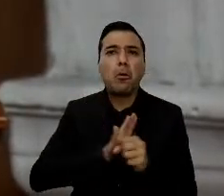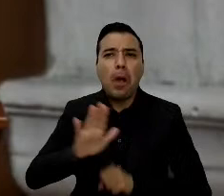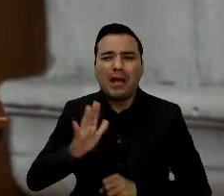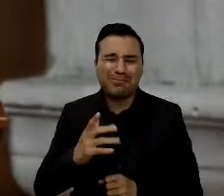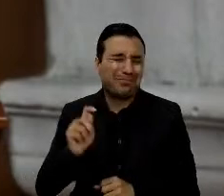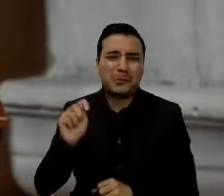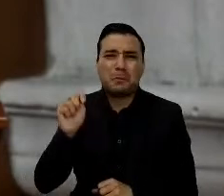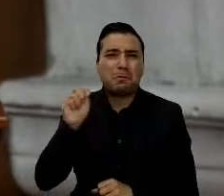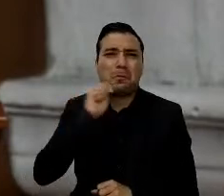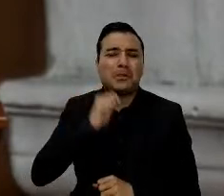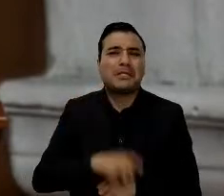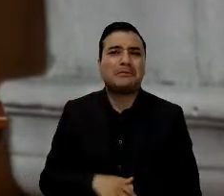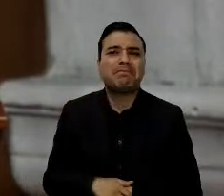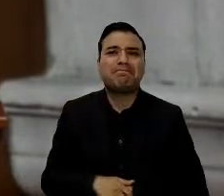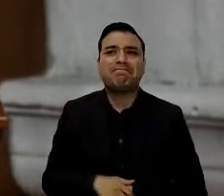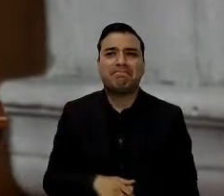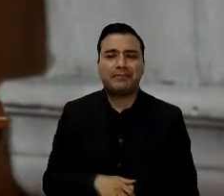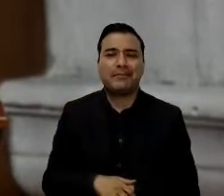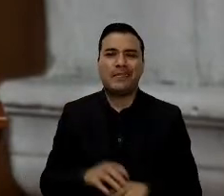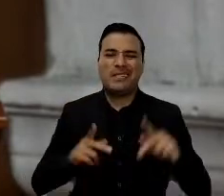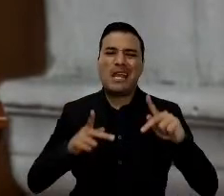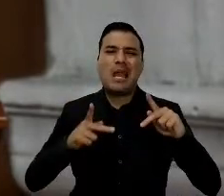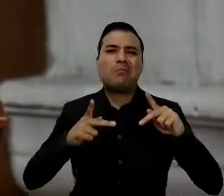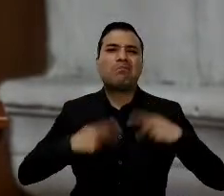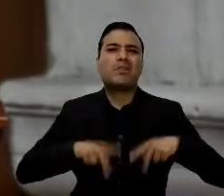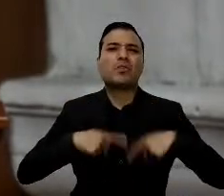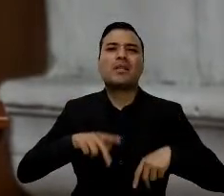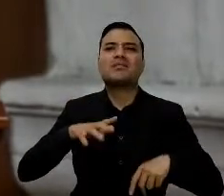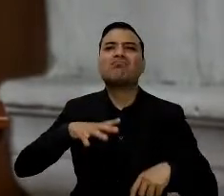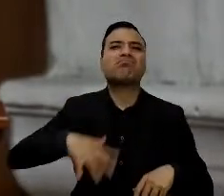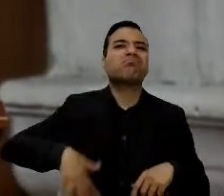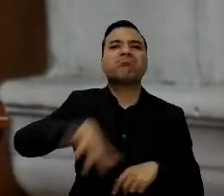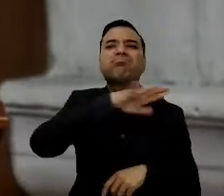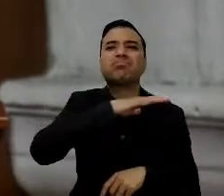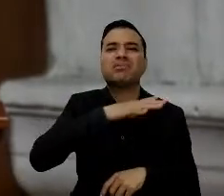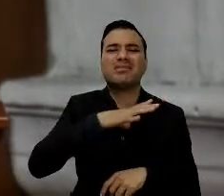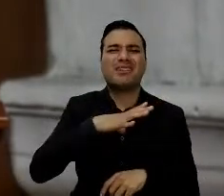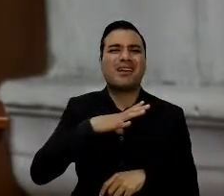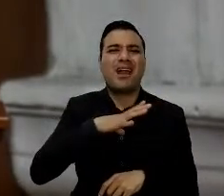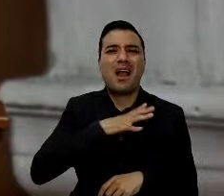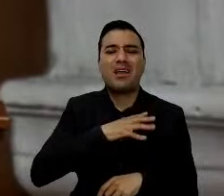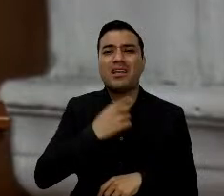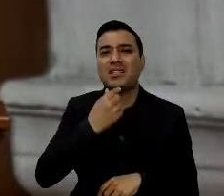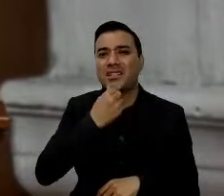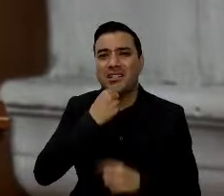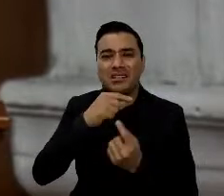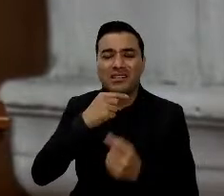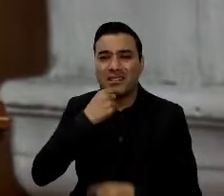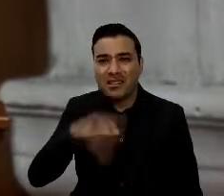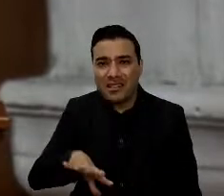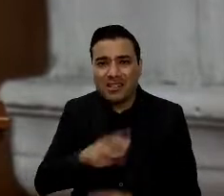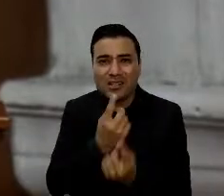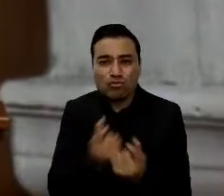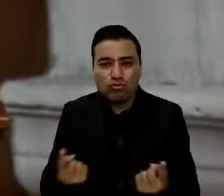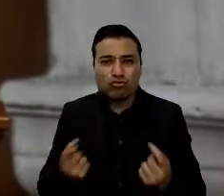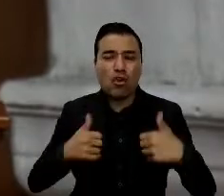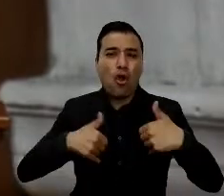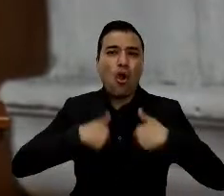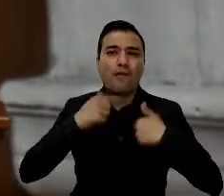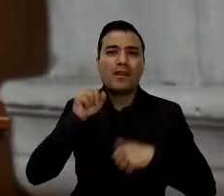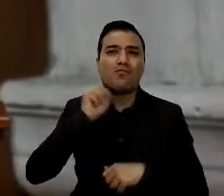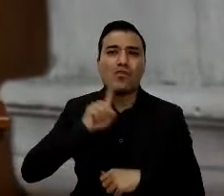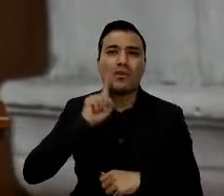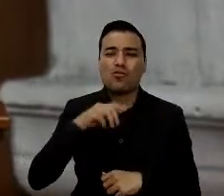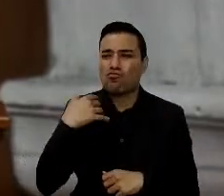el rostro de una sociedad lacerada en sus niñas niños y adolescentes y mujeres nos exige cumplir con nuestra palabra